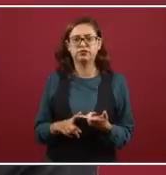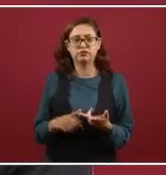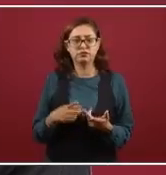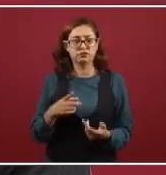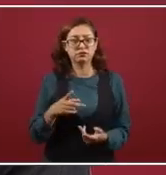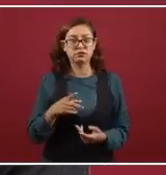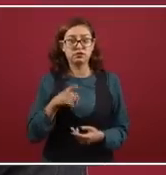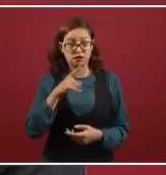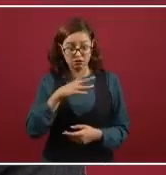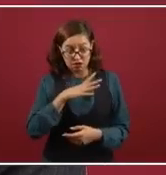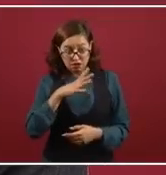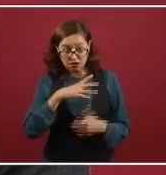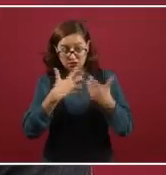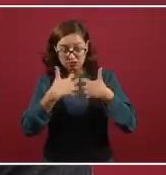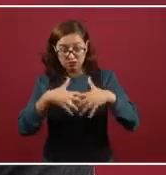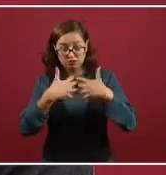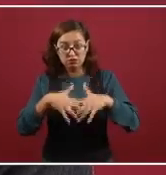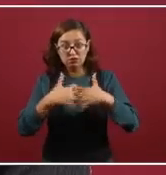potabilizadoras